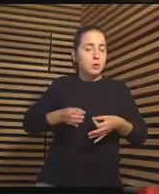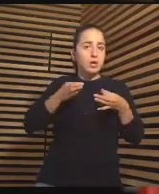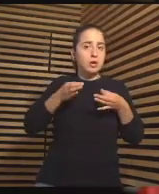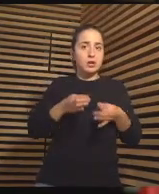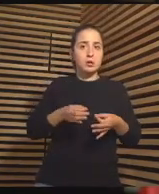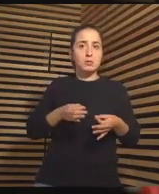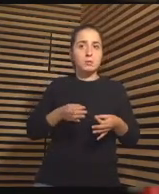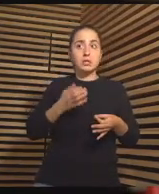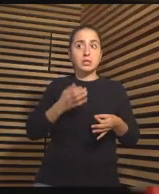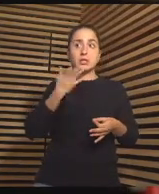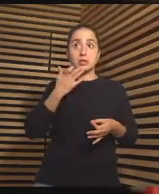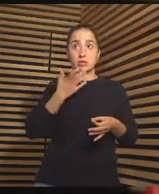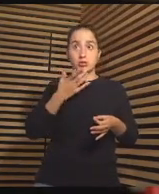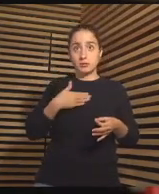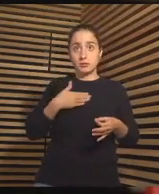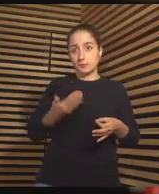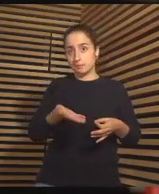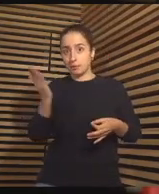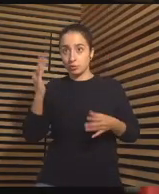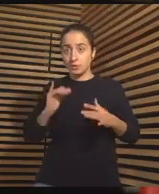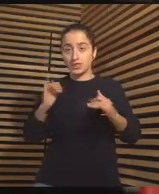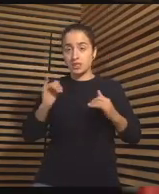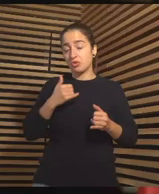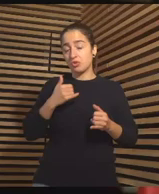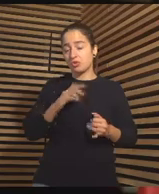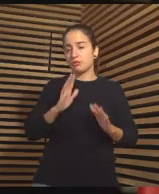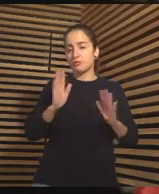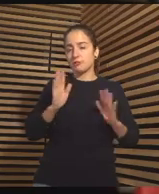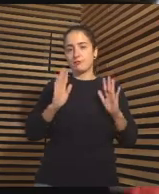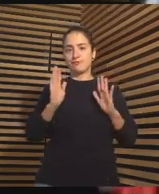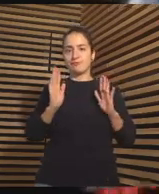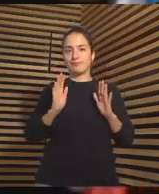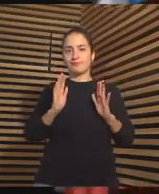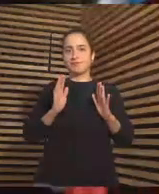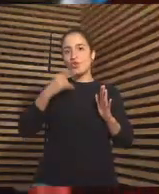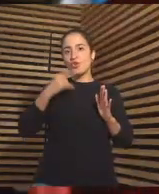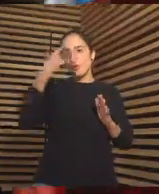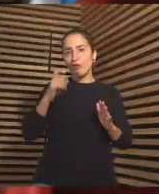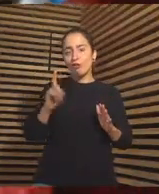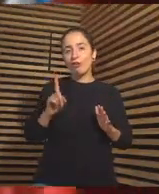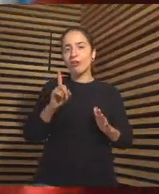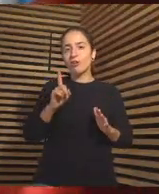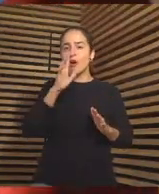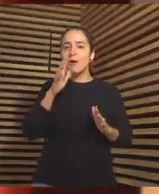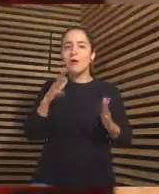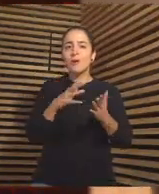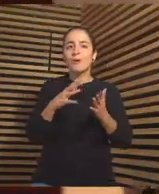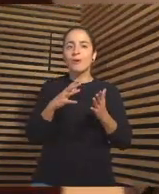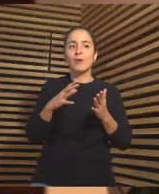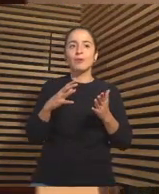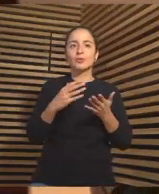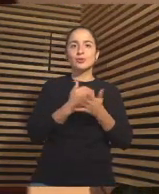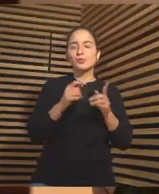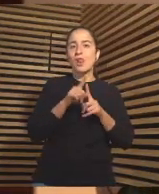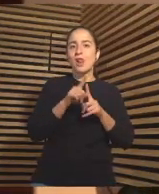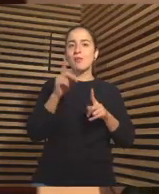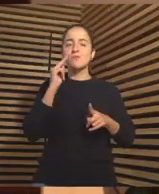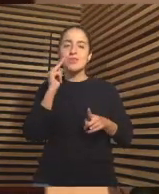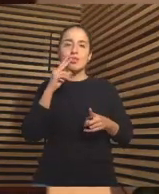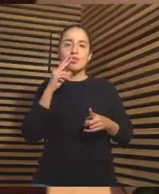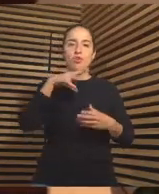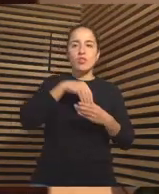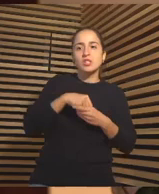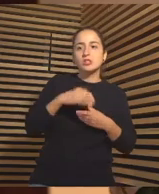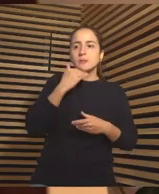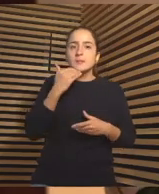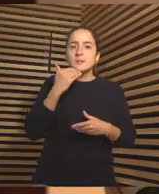nos damos un paseo. No, yo, sinceramente, no creo que haya miedo a consumir en el interior, o ese miedo,